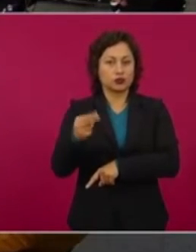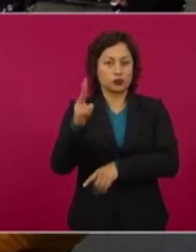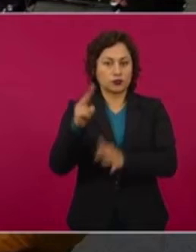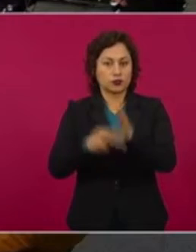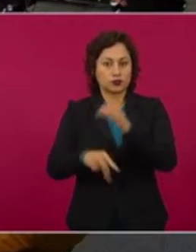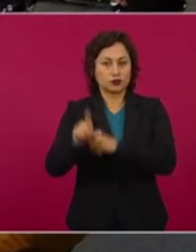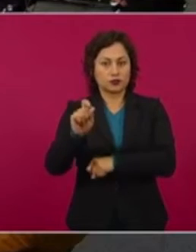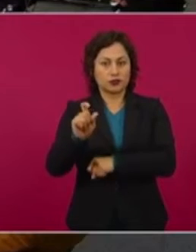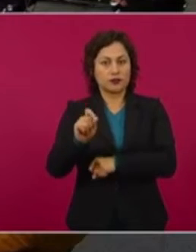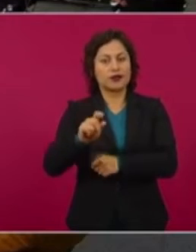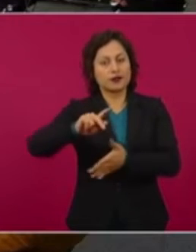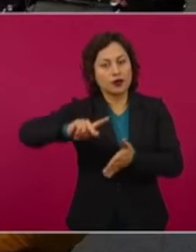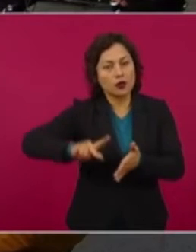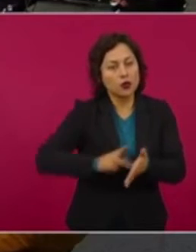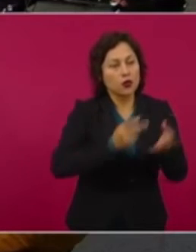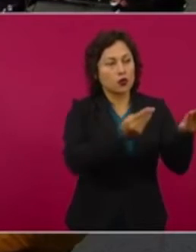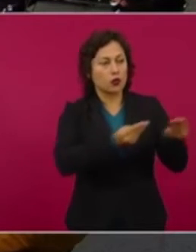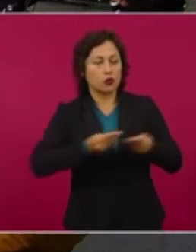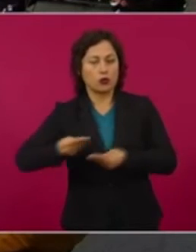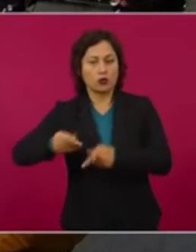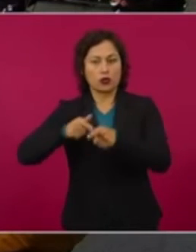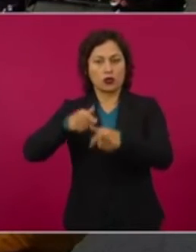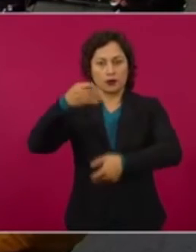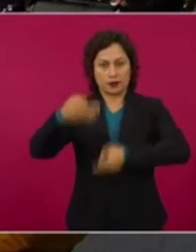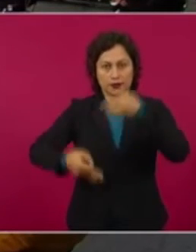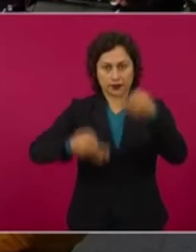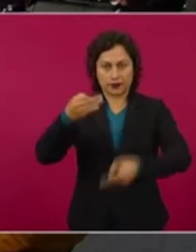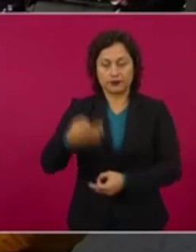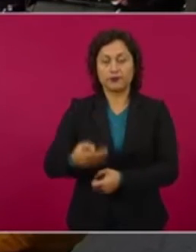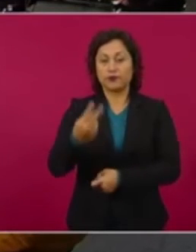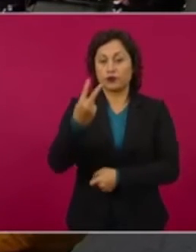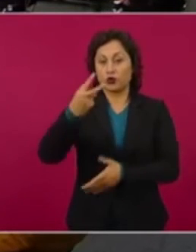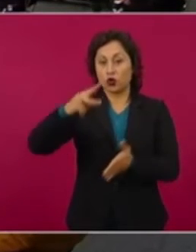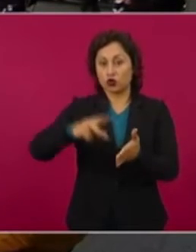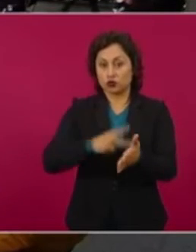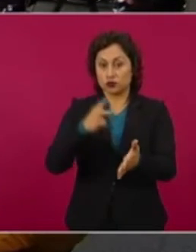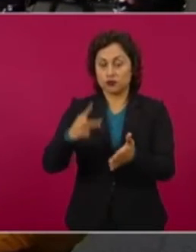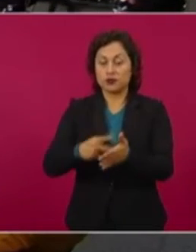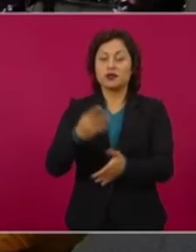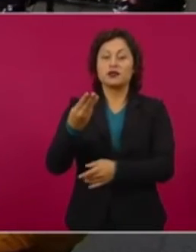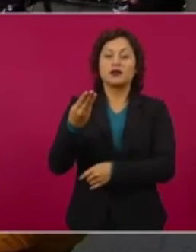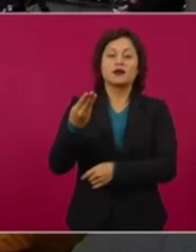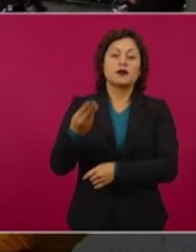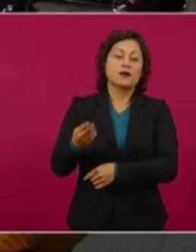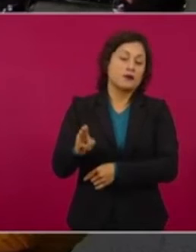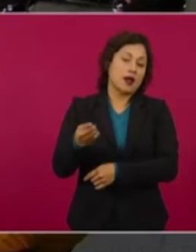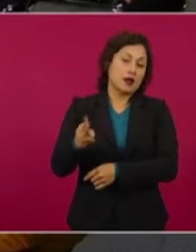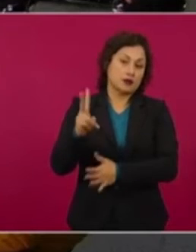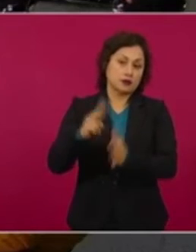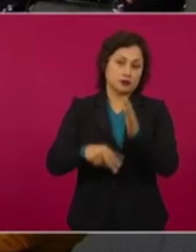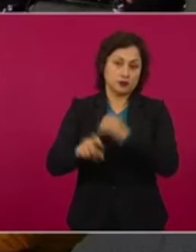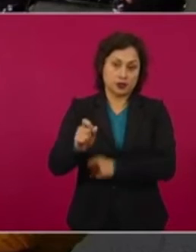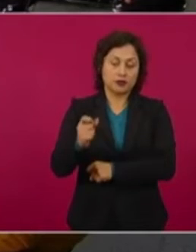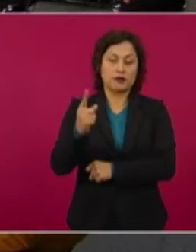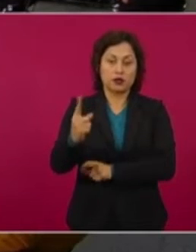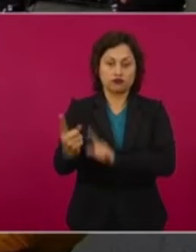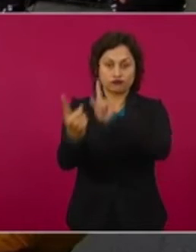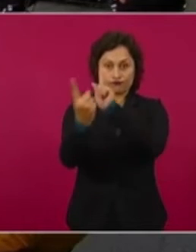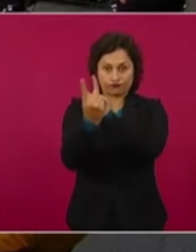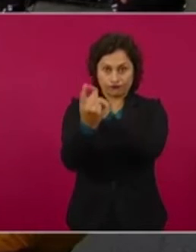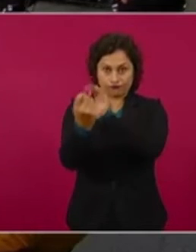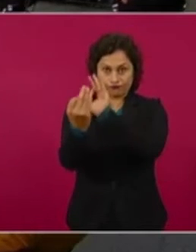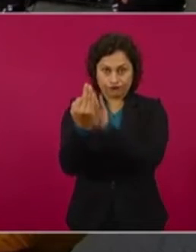2020. Hay 2 audiencias más, una más en mayo del 2021. El 16 de agosto